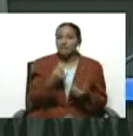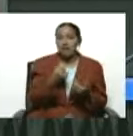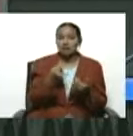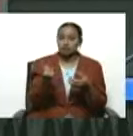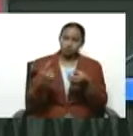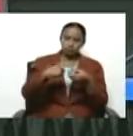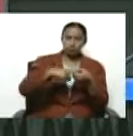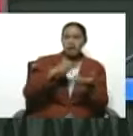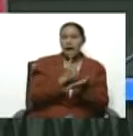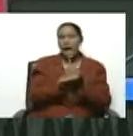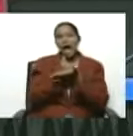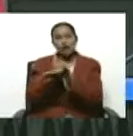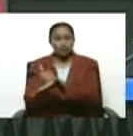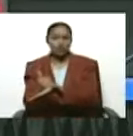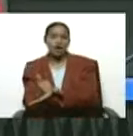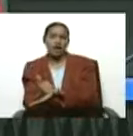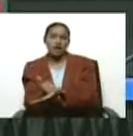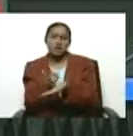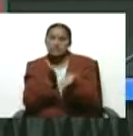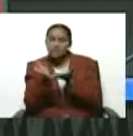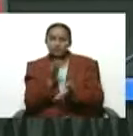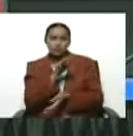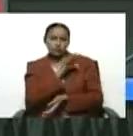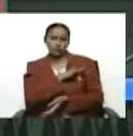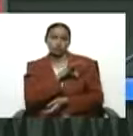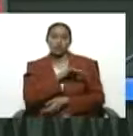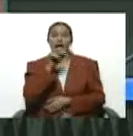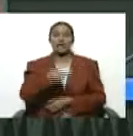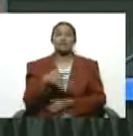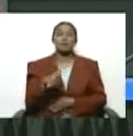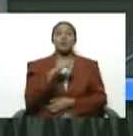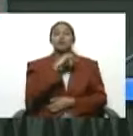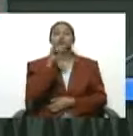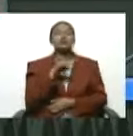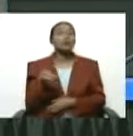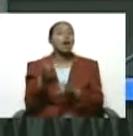social. Aquí el Zulia tiene ¿cuántas?